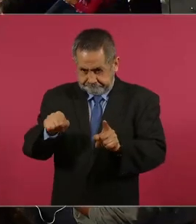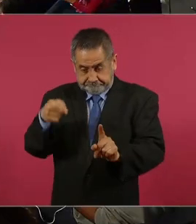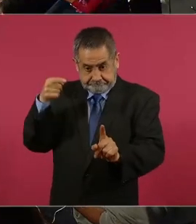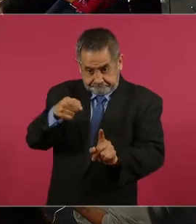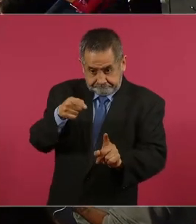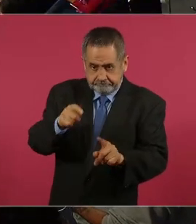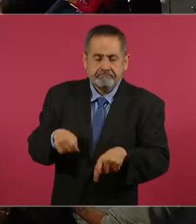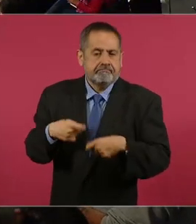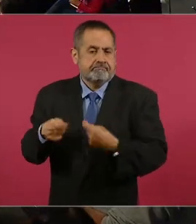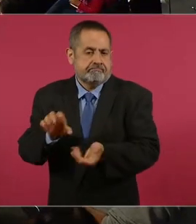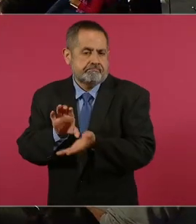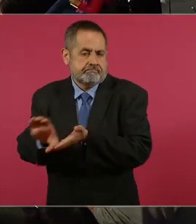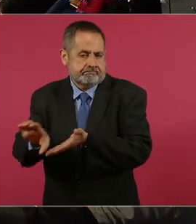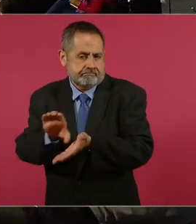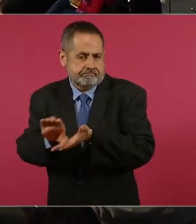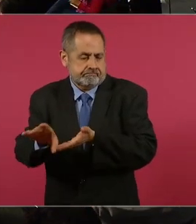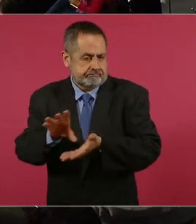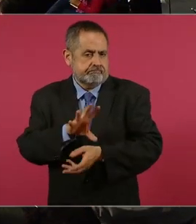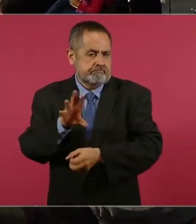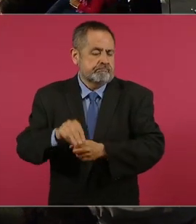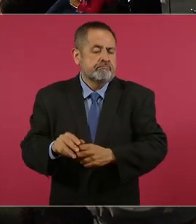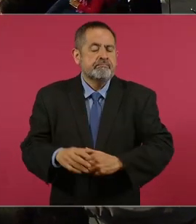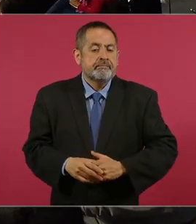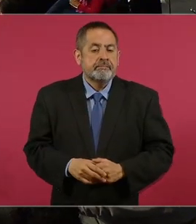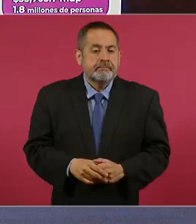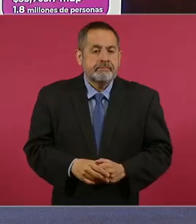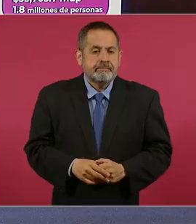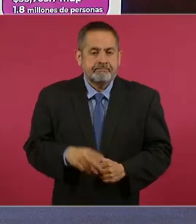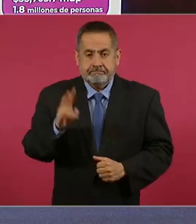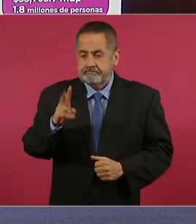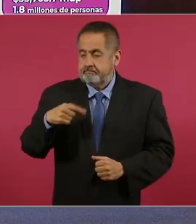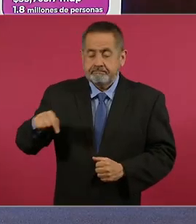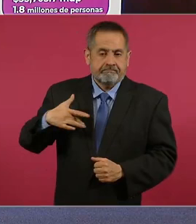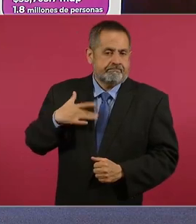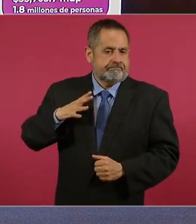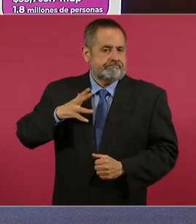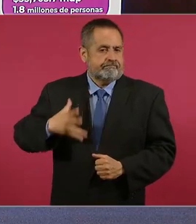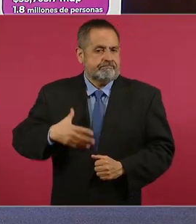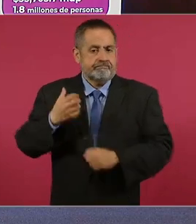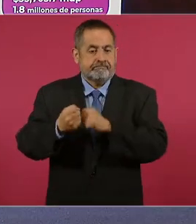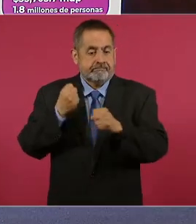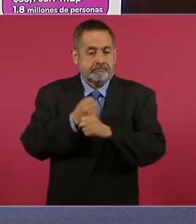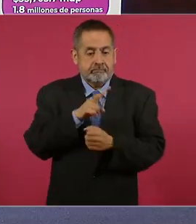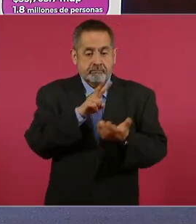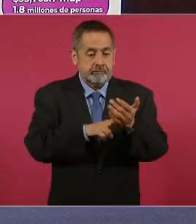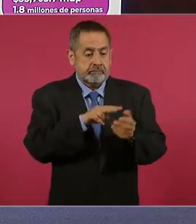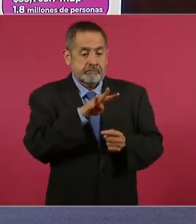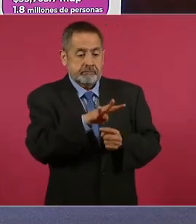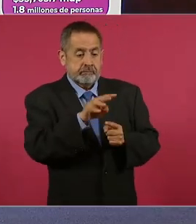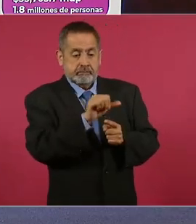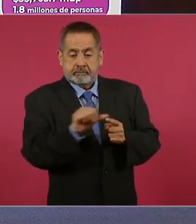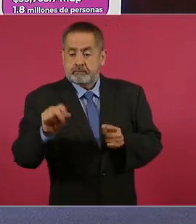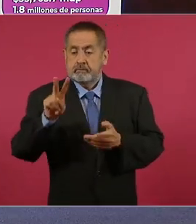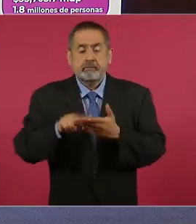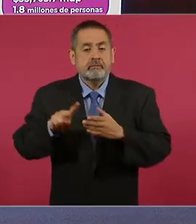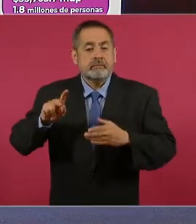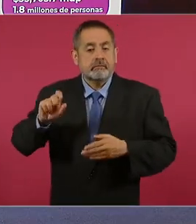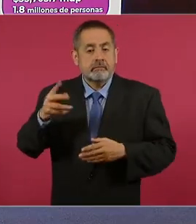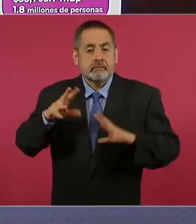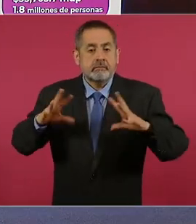estos datos, muy orgullosos de que 2019 a 2024 en total